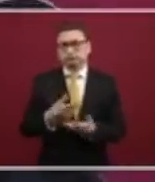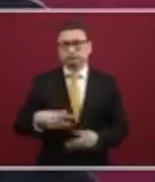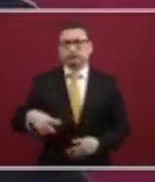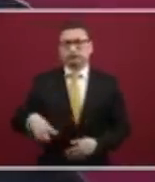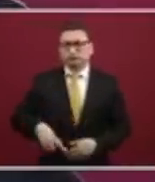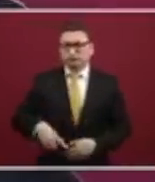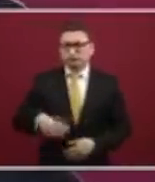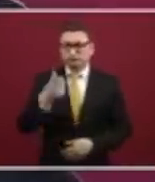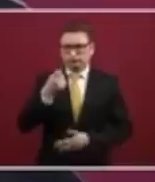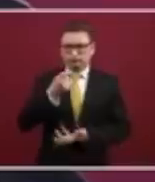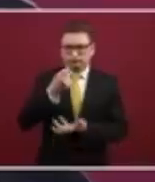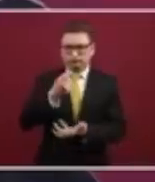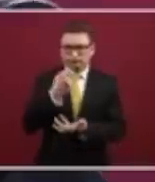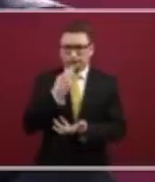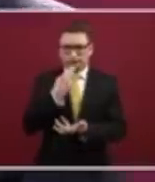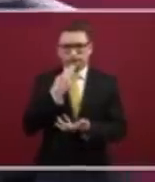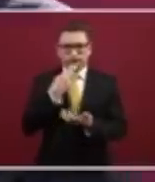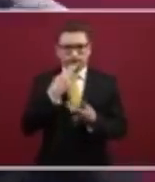presupuesto.